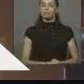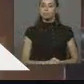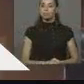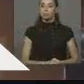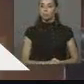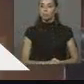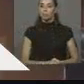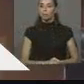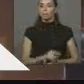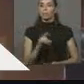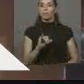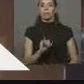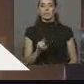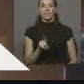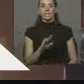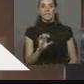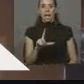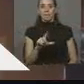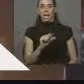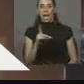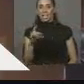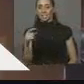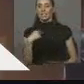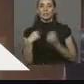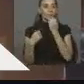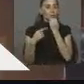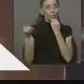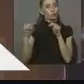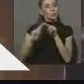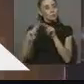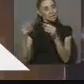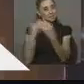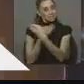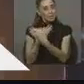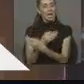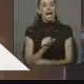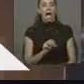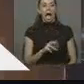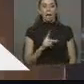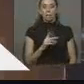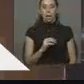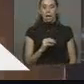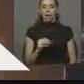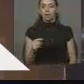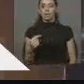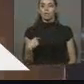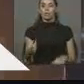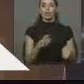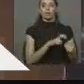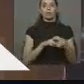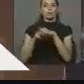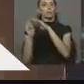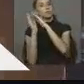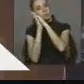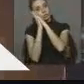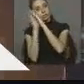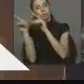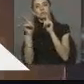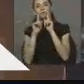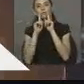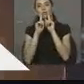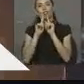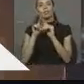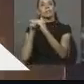me corregiráis a ver si me equivoco en el tono, Armando, lléveme a la hostería, estoy